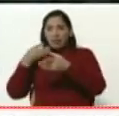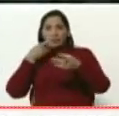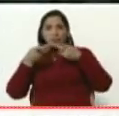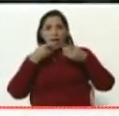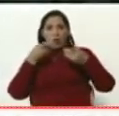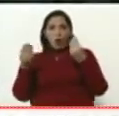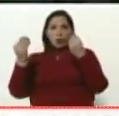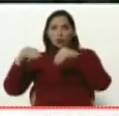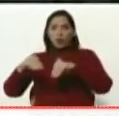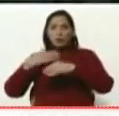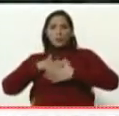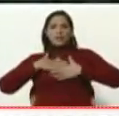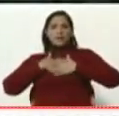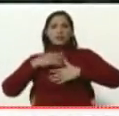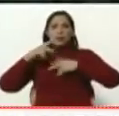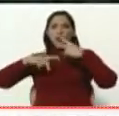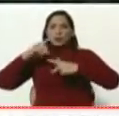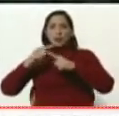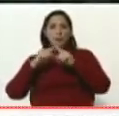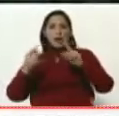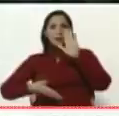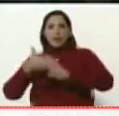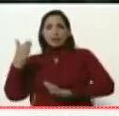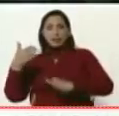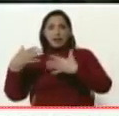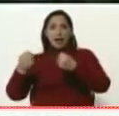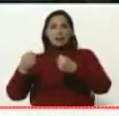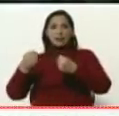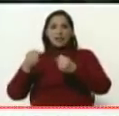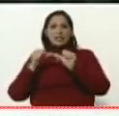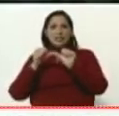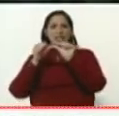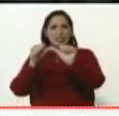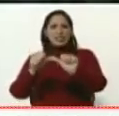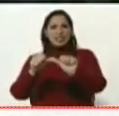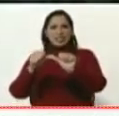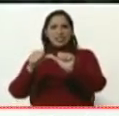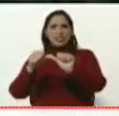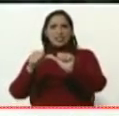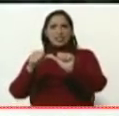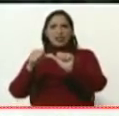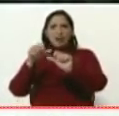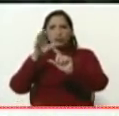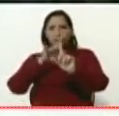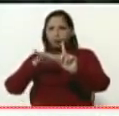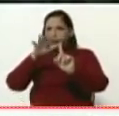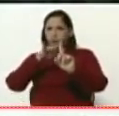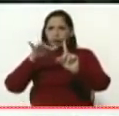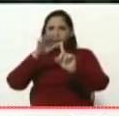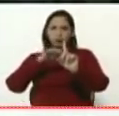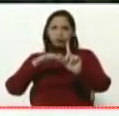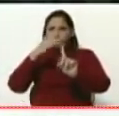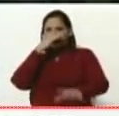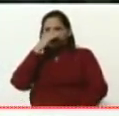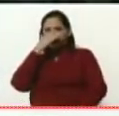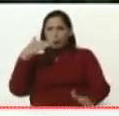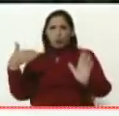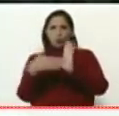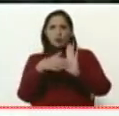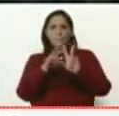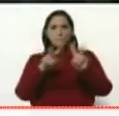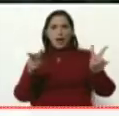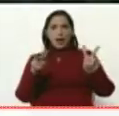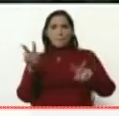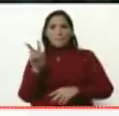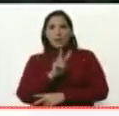un beneficio procesal. ¿Para qué? Para salir de allí a seguir actuando de manera criminosa contra la paz de la República.